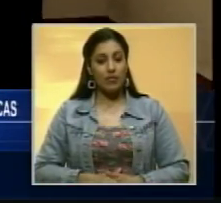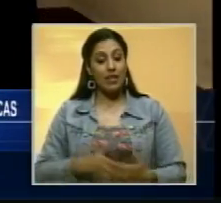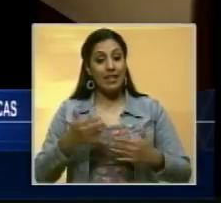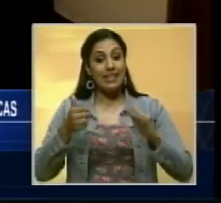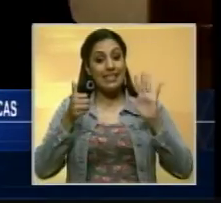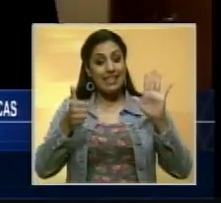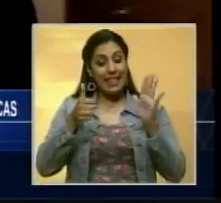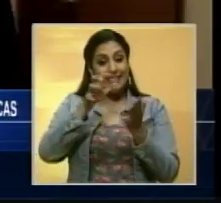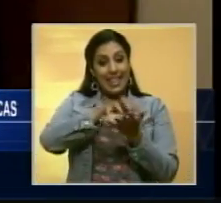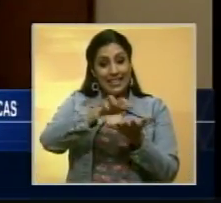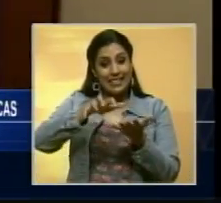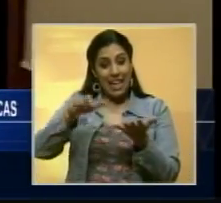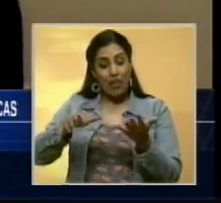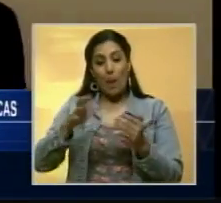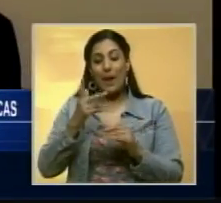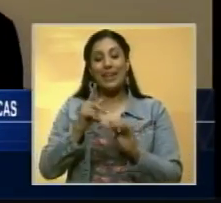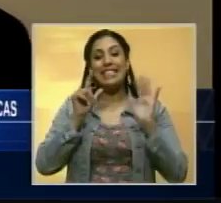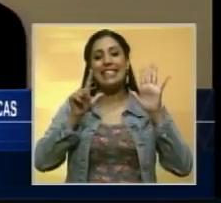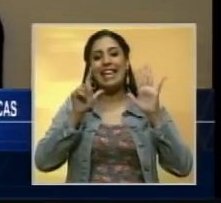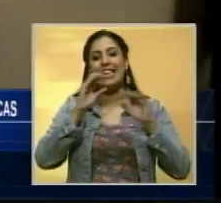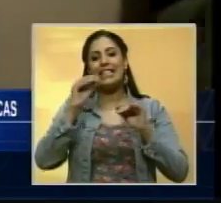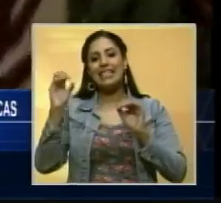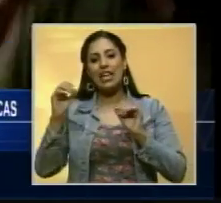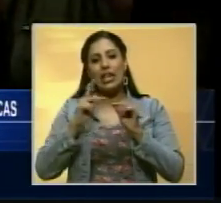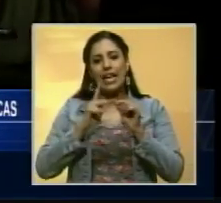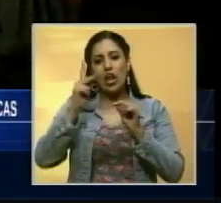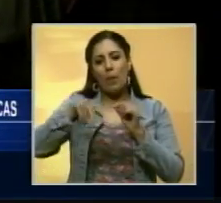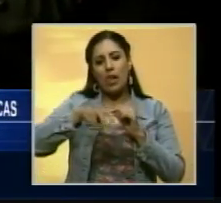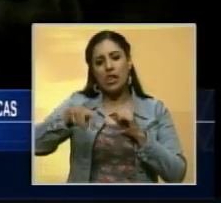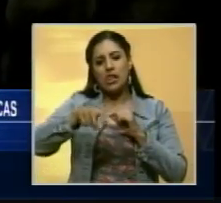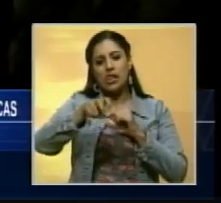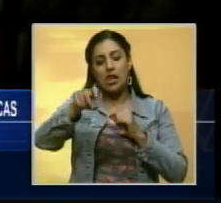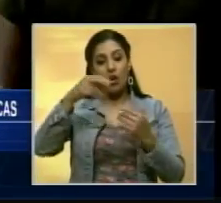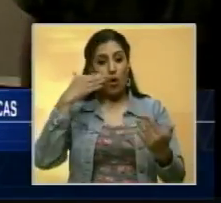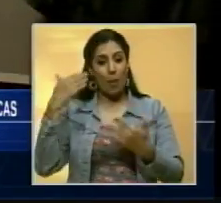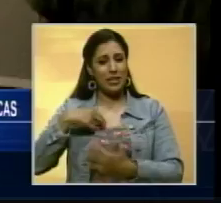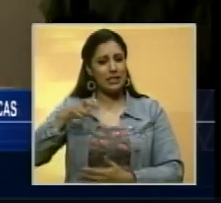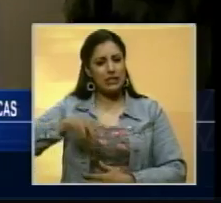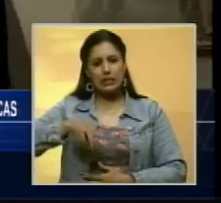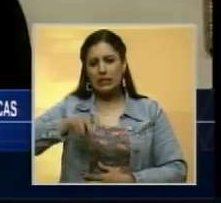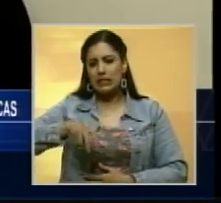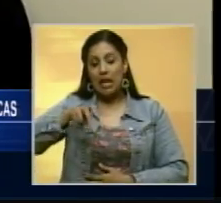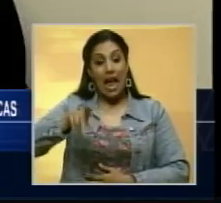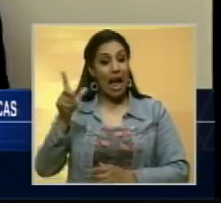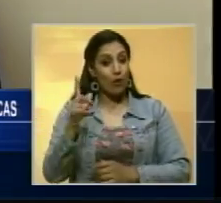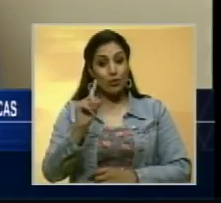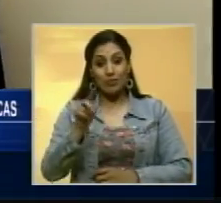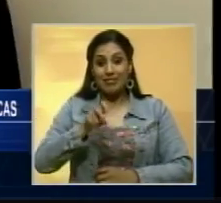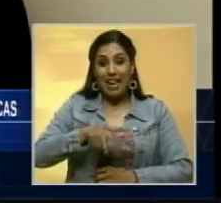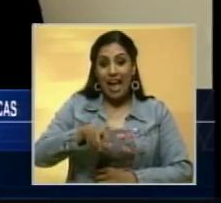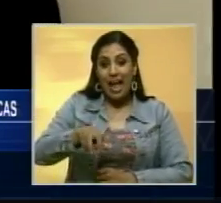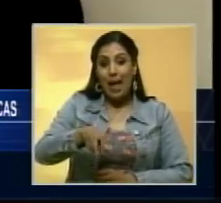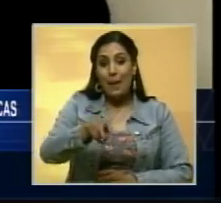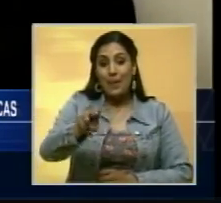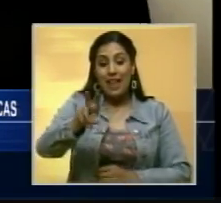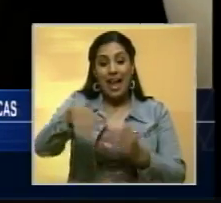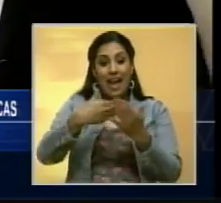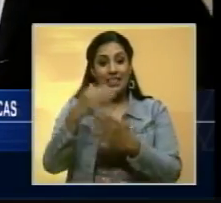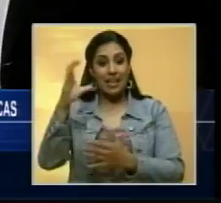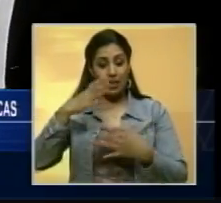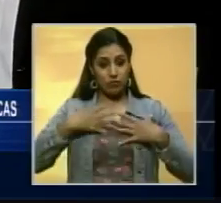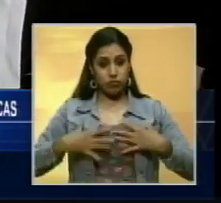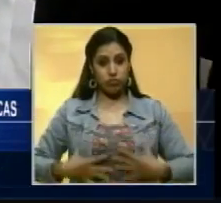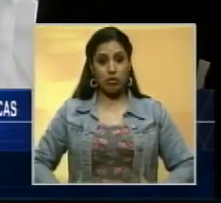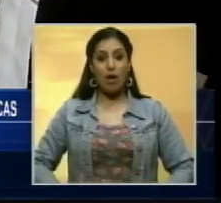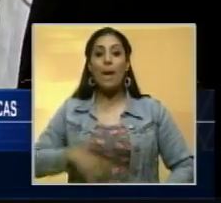6 estados y más de 700 kilómetros recorrerá en su mayoría a pie el padre Lenín Bastidas Villegas con su vestimenta